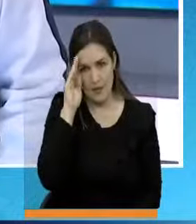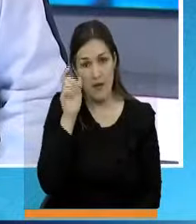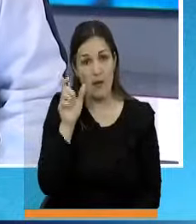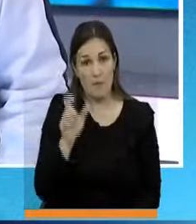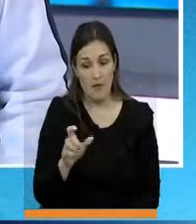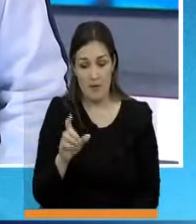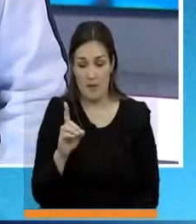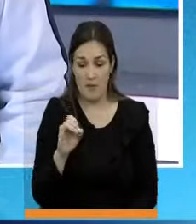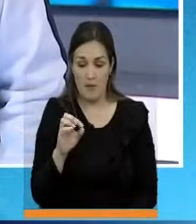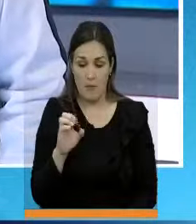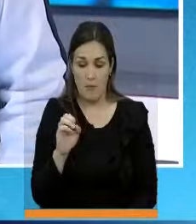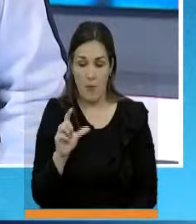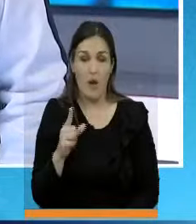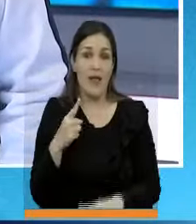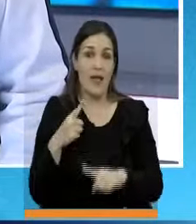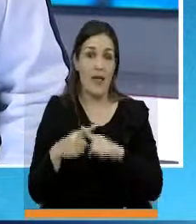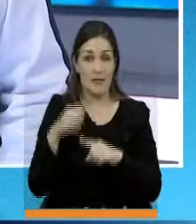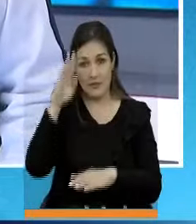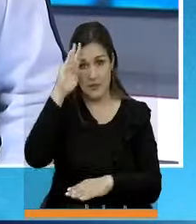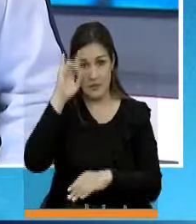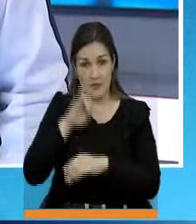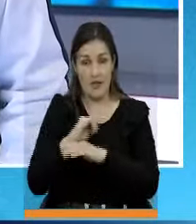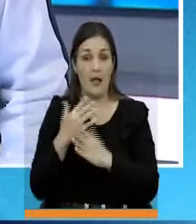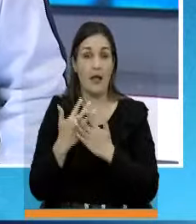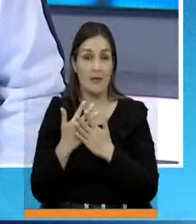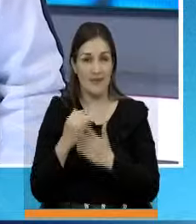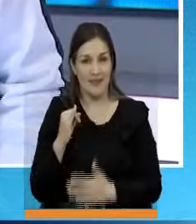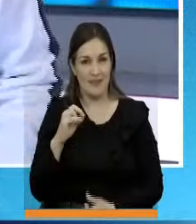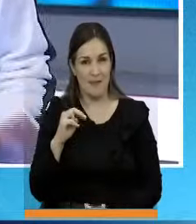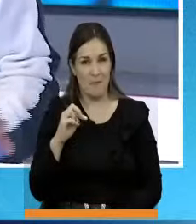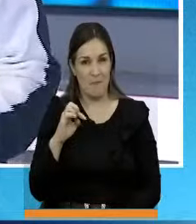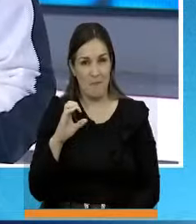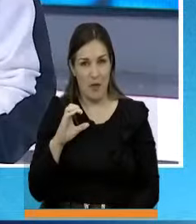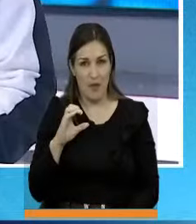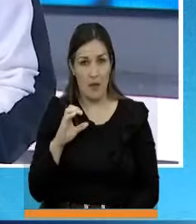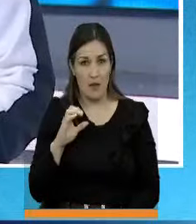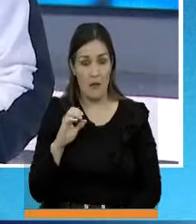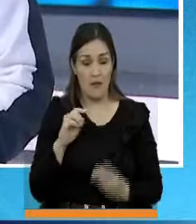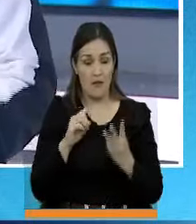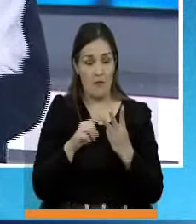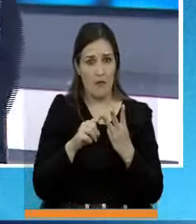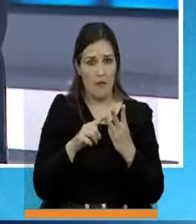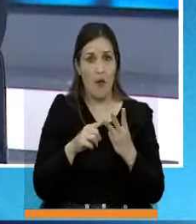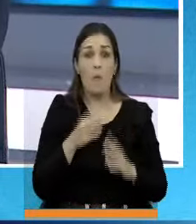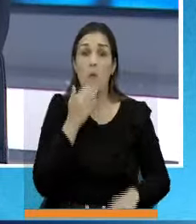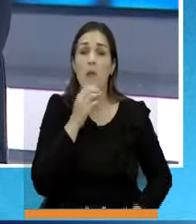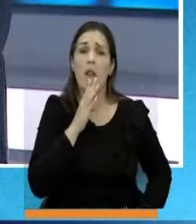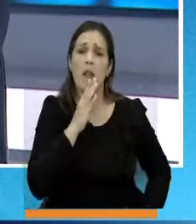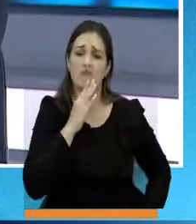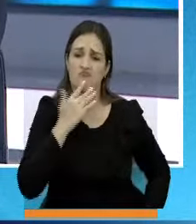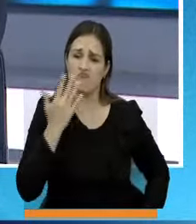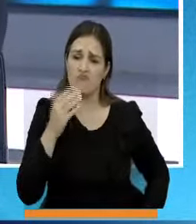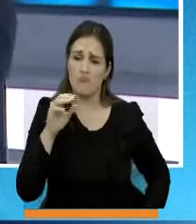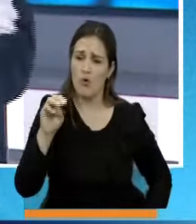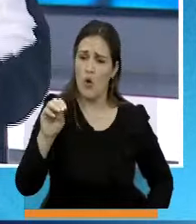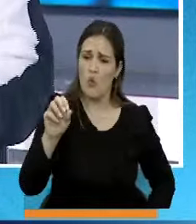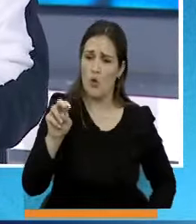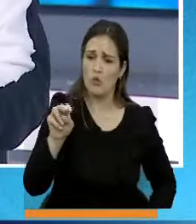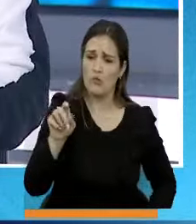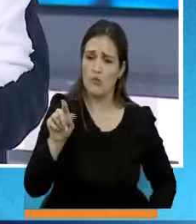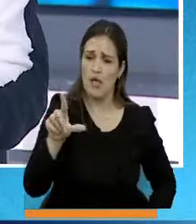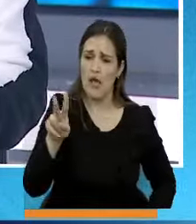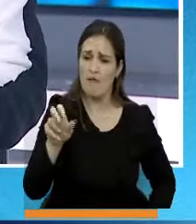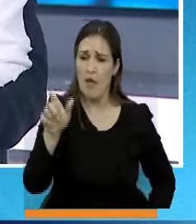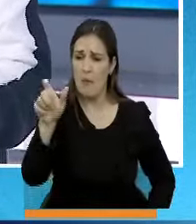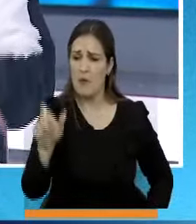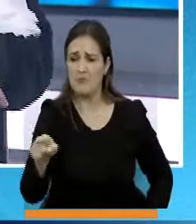del IMPEC y que tiene comentarios muy desafortunados, como que el señor Monsalve no tenían que tenerlo en un lugar que es testigo contra Uribe, que